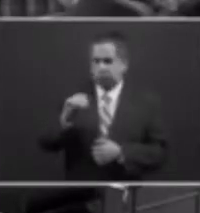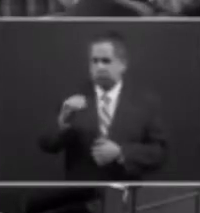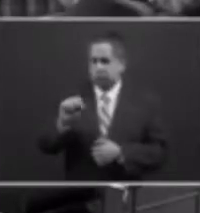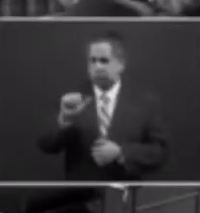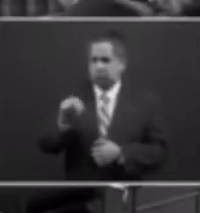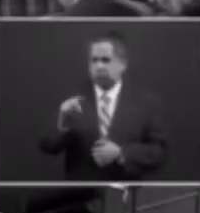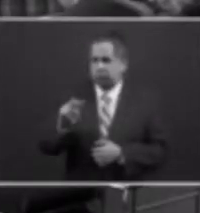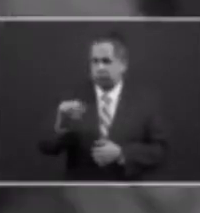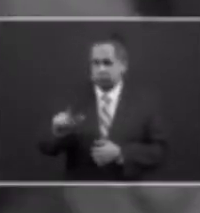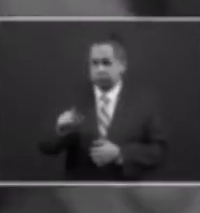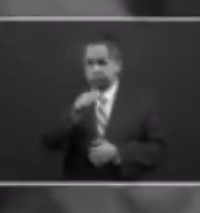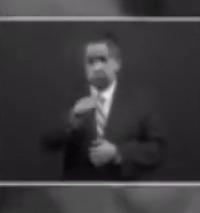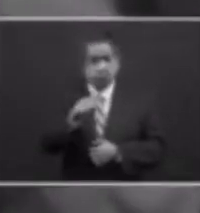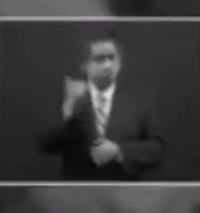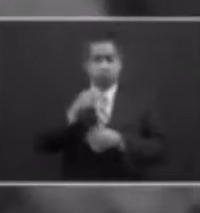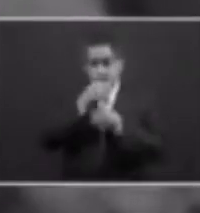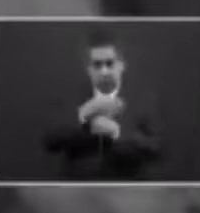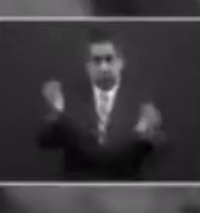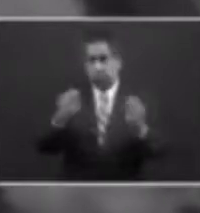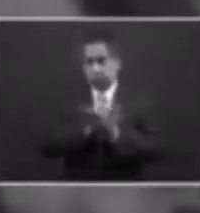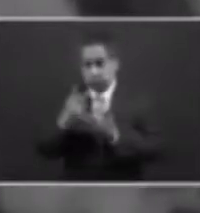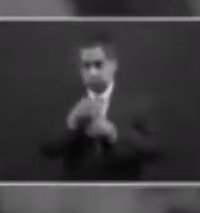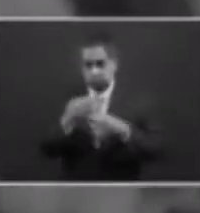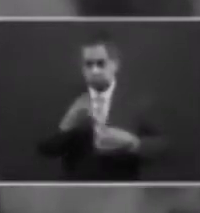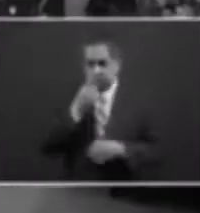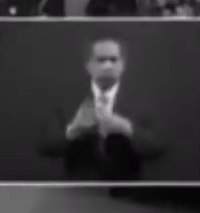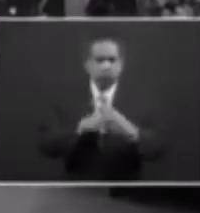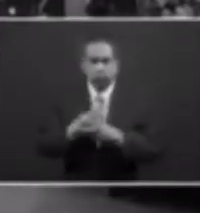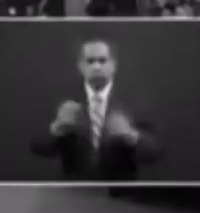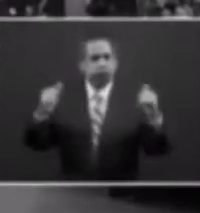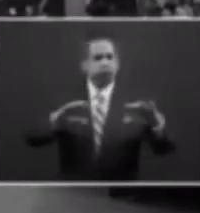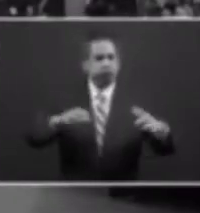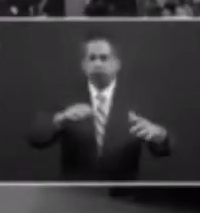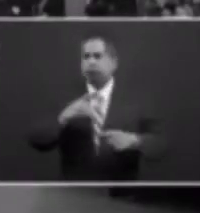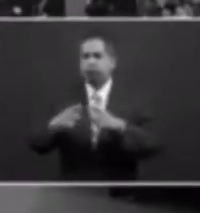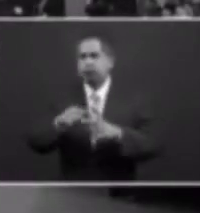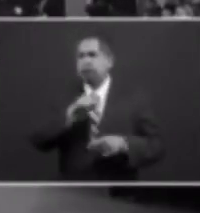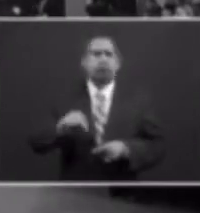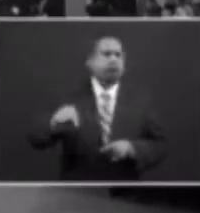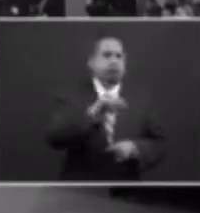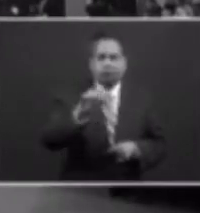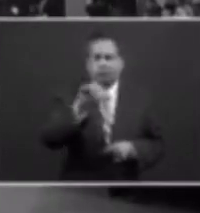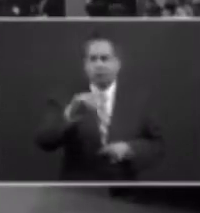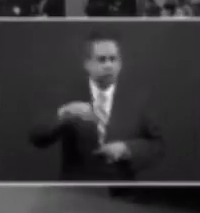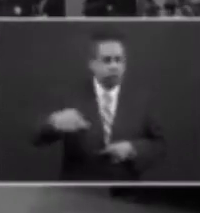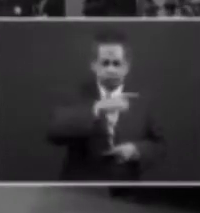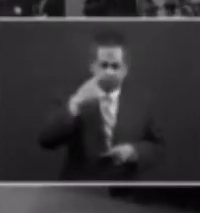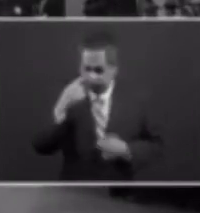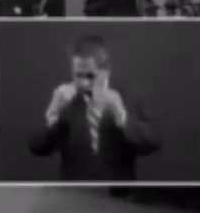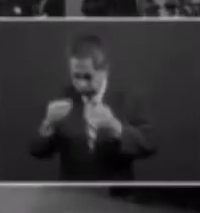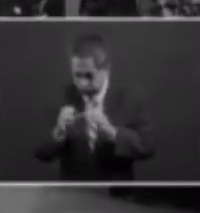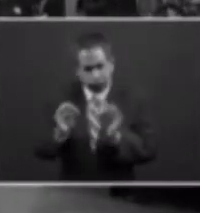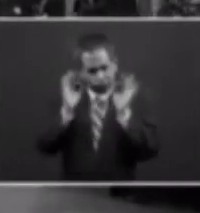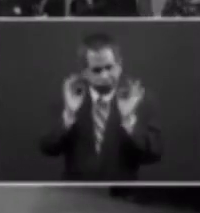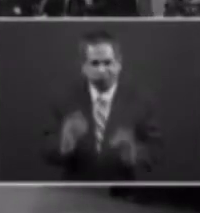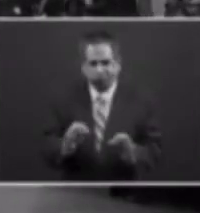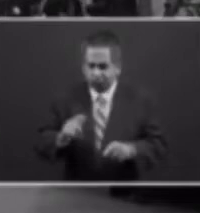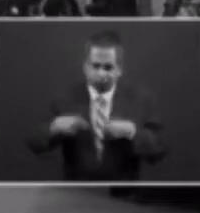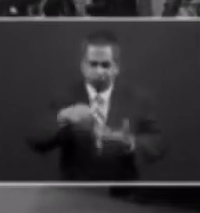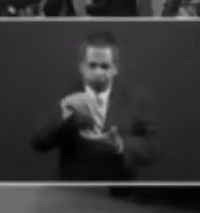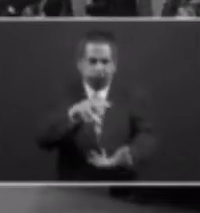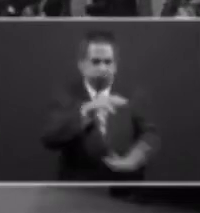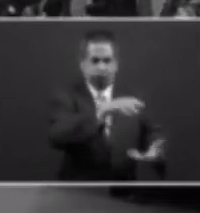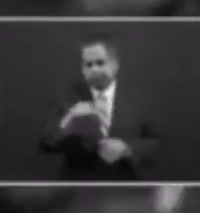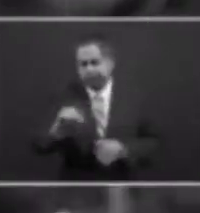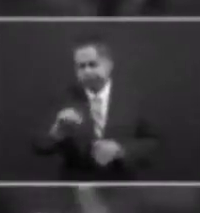Sandoval, cuando usted anunció este programa, dijo que se iba a hacer una asamblea en todos los ejidos para certificar que realmente fueran los productores los que recibieran